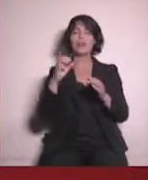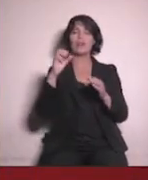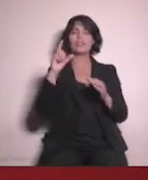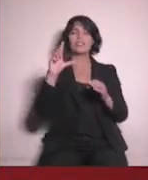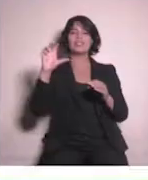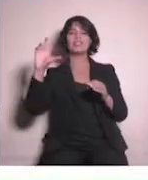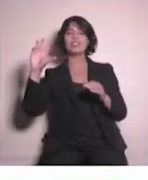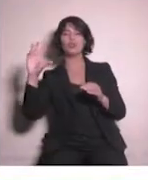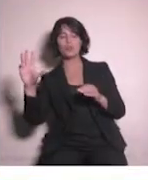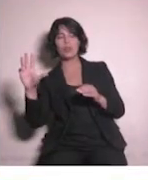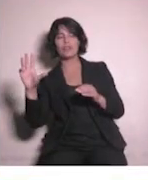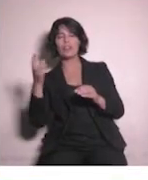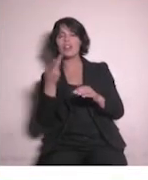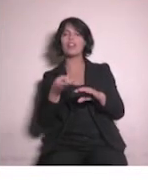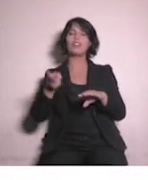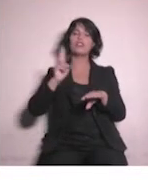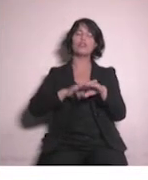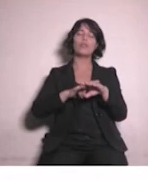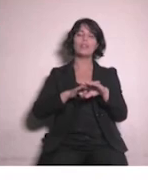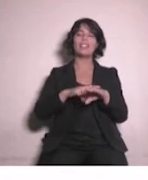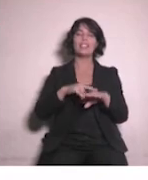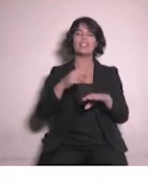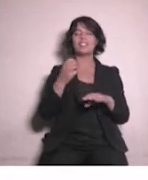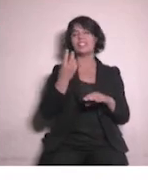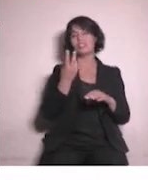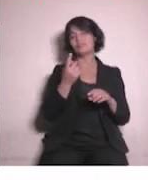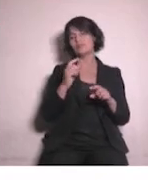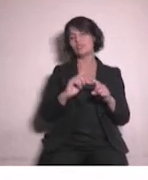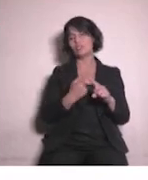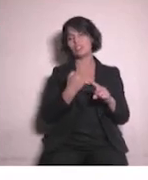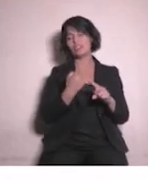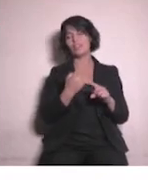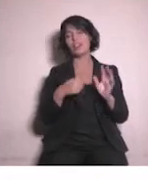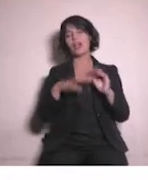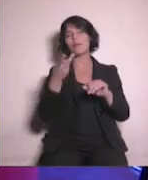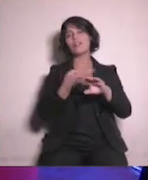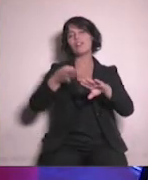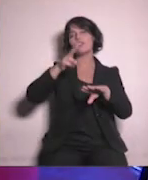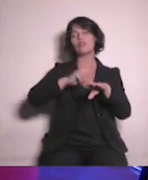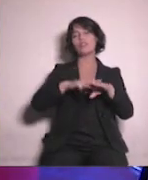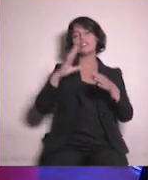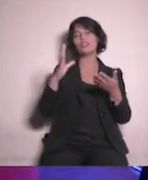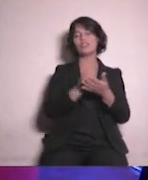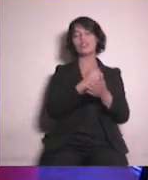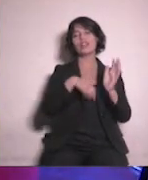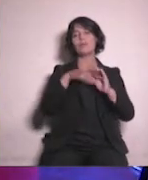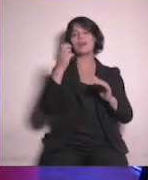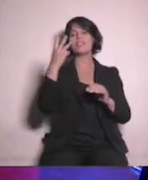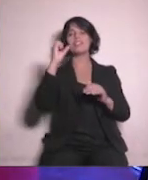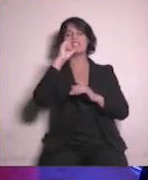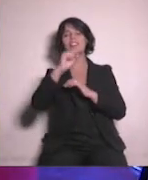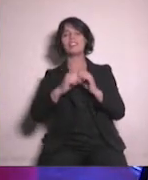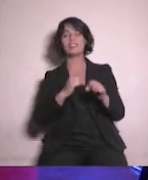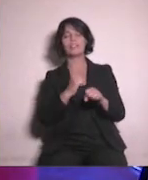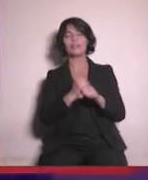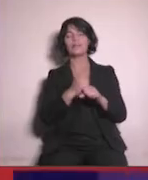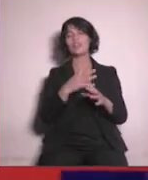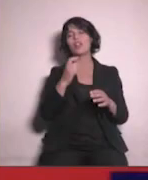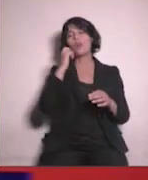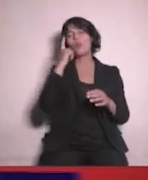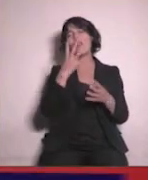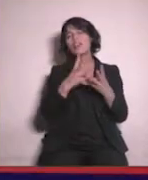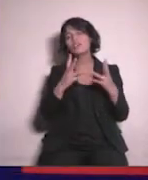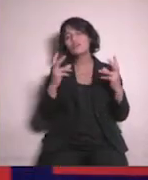más del doble, si es de 20 o 30, y pasa nuevamente a más del doble si lo logra en más de 30. Entonces, ¿la solución dónde